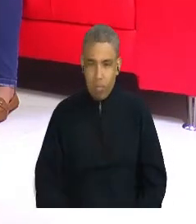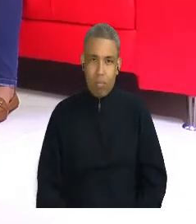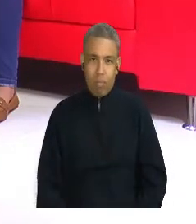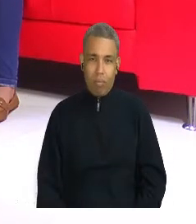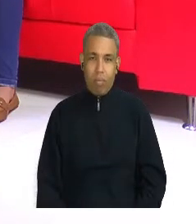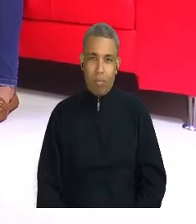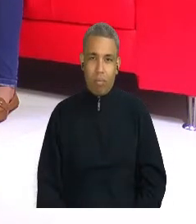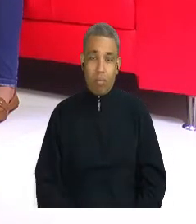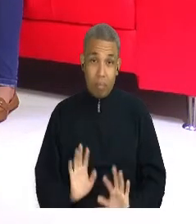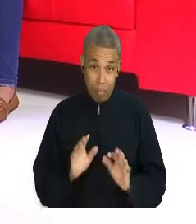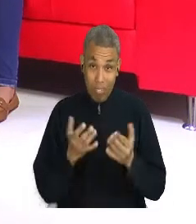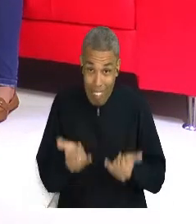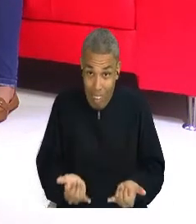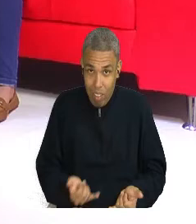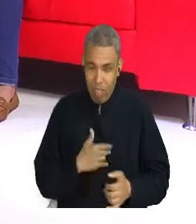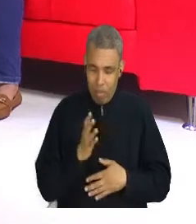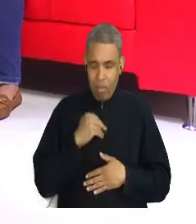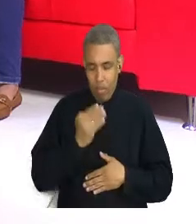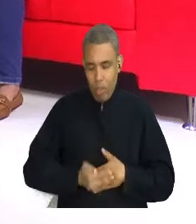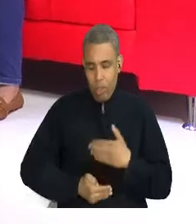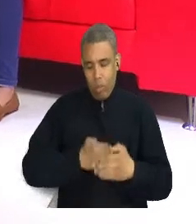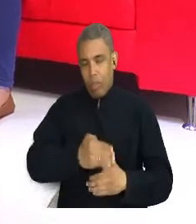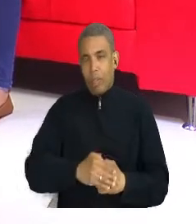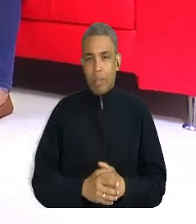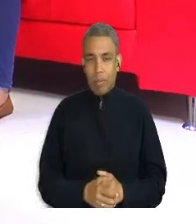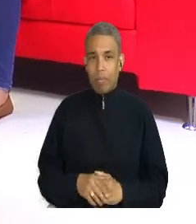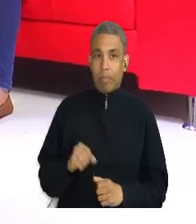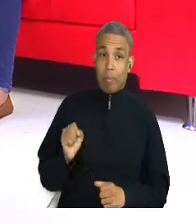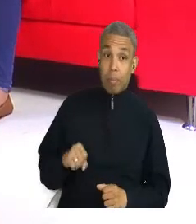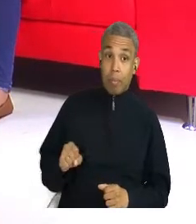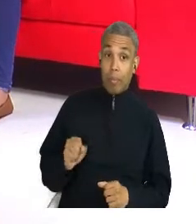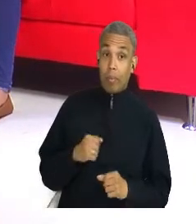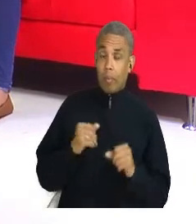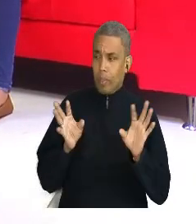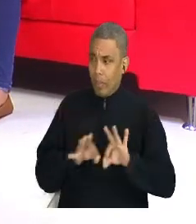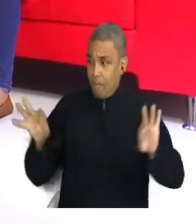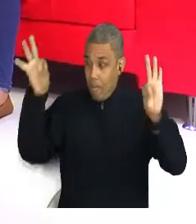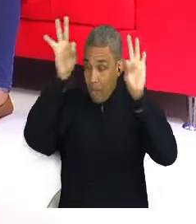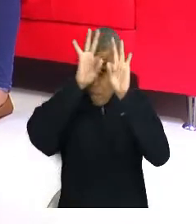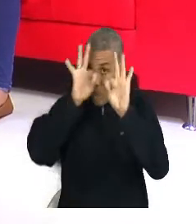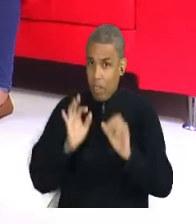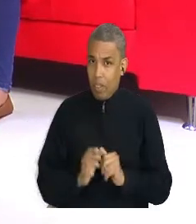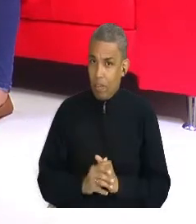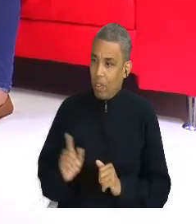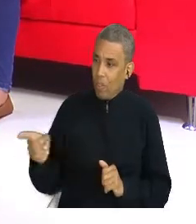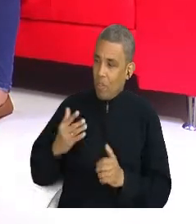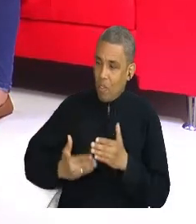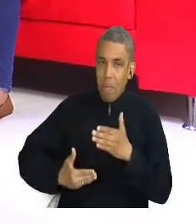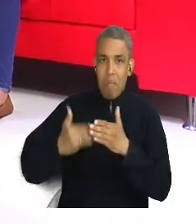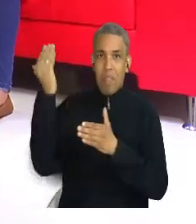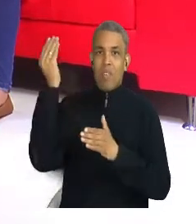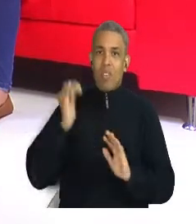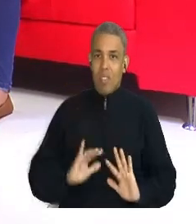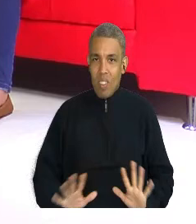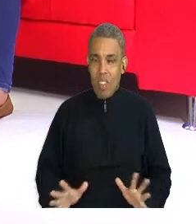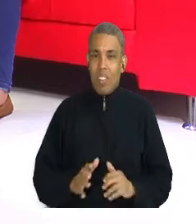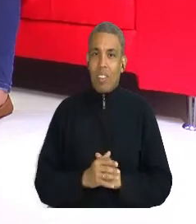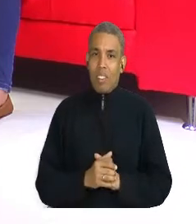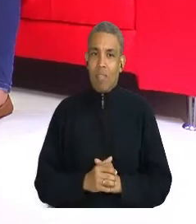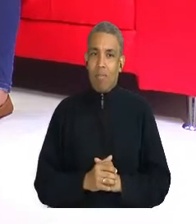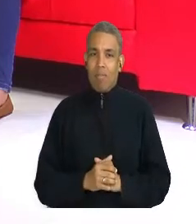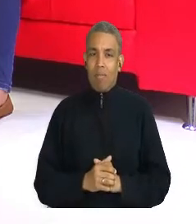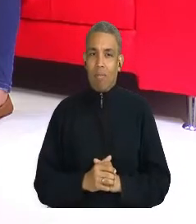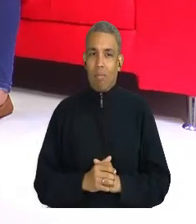en el estudio de... Claro que sí, pero bueno, no importa. Lo importante es que, mira, ya iniciaste tu carrera musical y bueno, vamos con toda. Aquí también